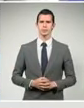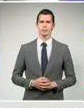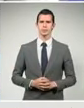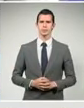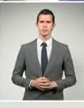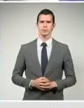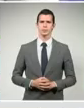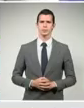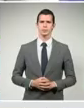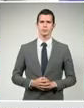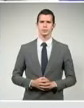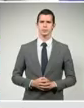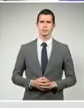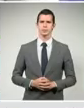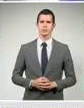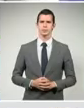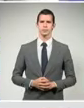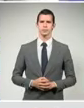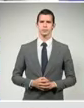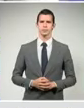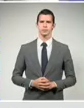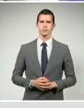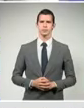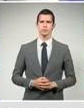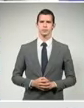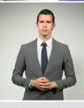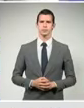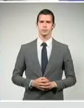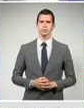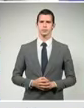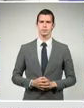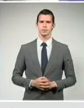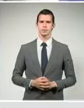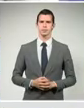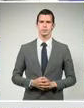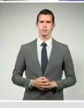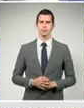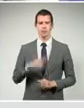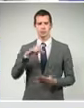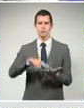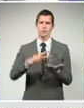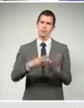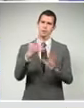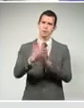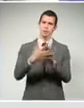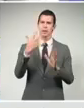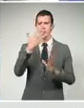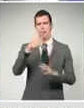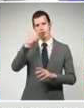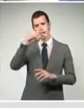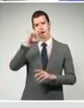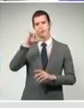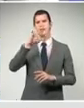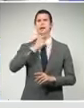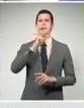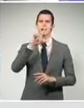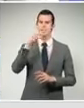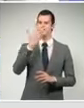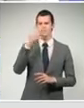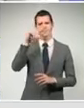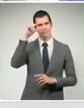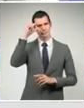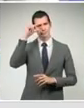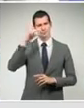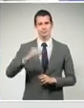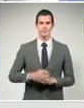la COVID-19. Nos acompaña desde la media hora el intérprete de lengua de señas, Ariel Hernández. Y doctor, ya usted hacía